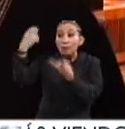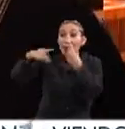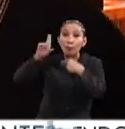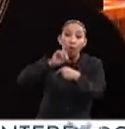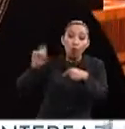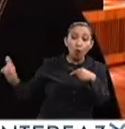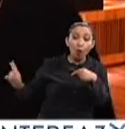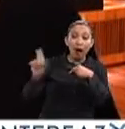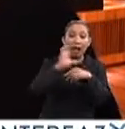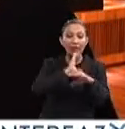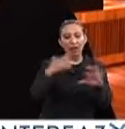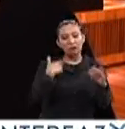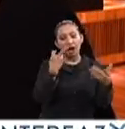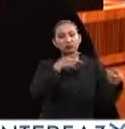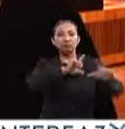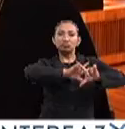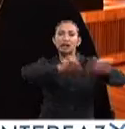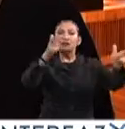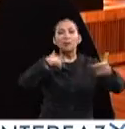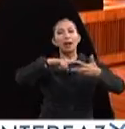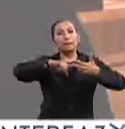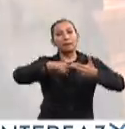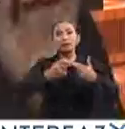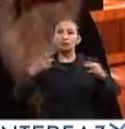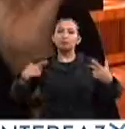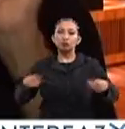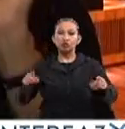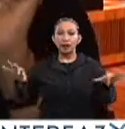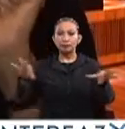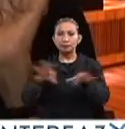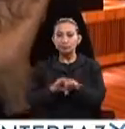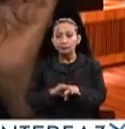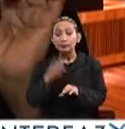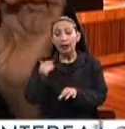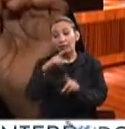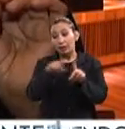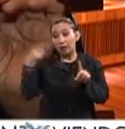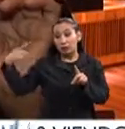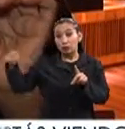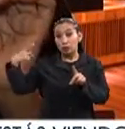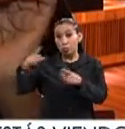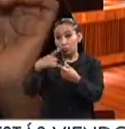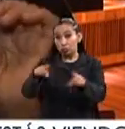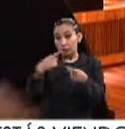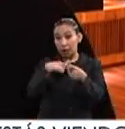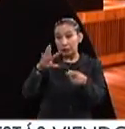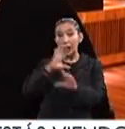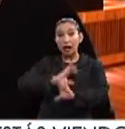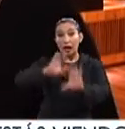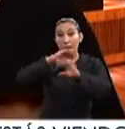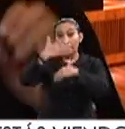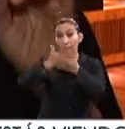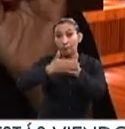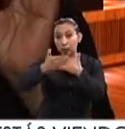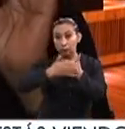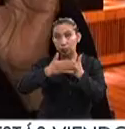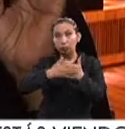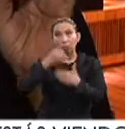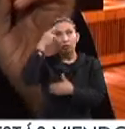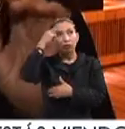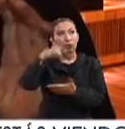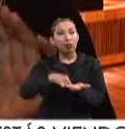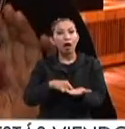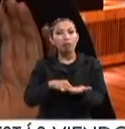la soprano nosotros ya estamos listos para acompañarla. Pero de todas las áreas que ella va a cantar, creo